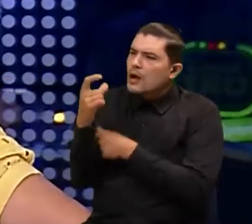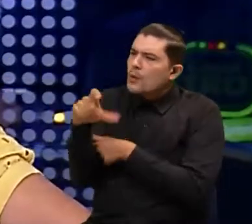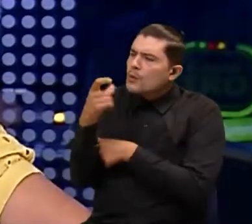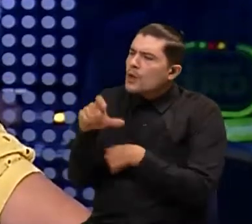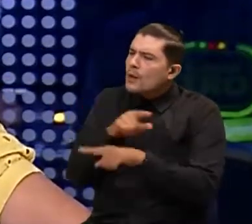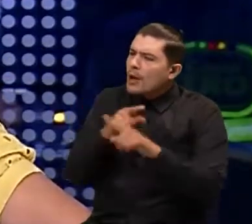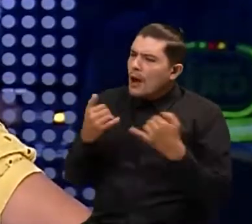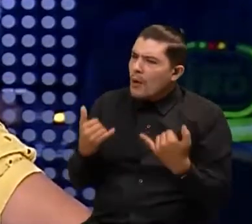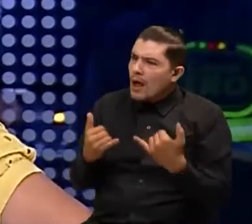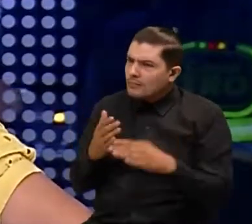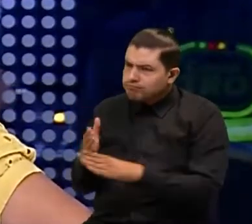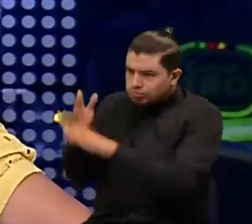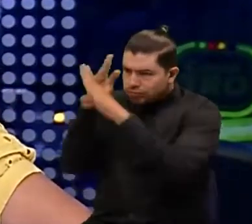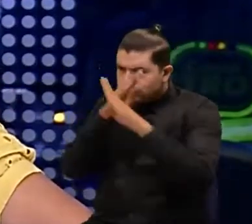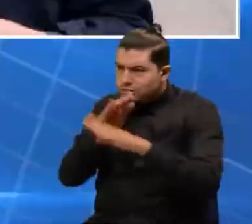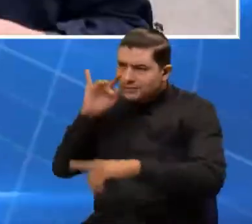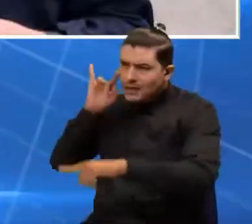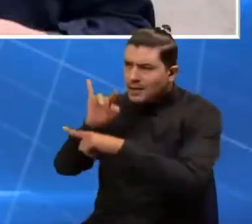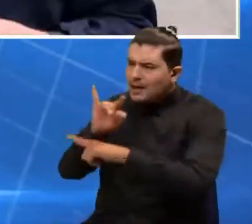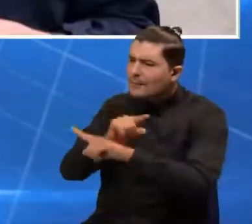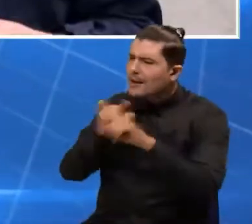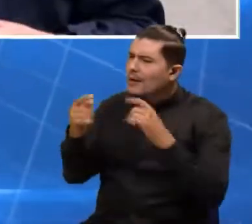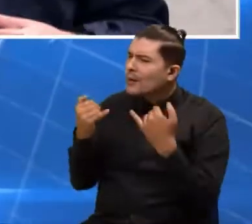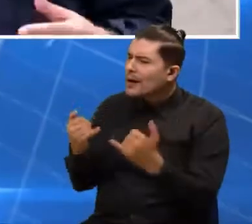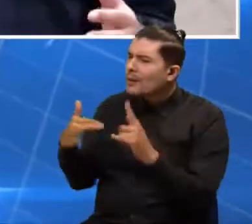del Bicentenario?